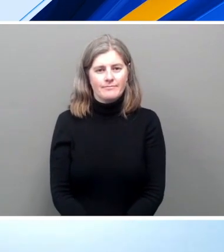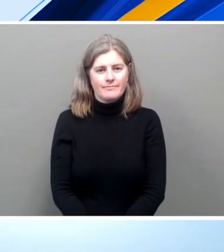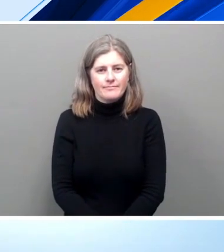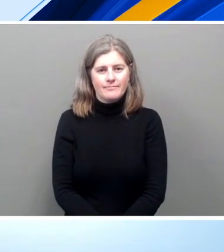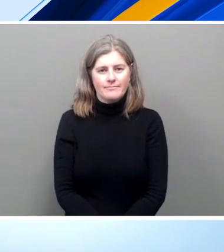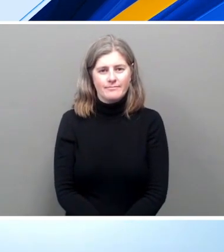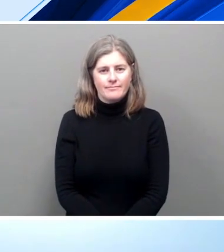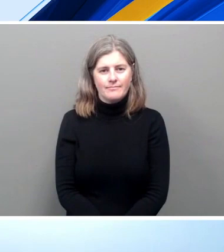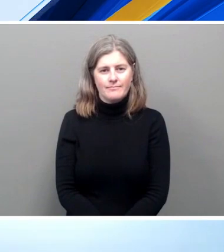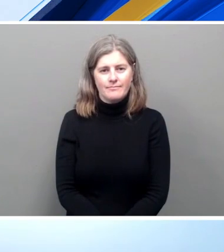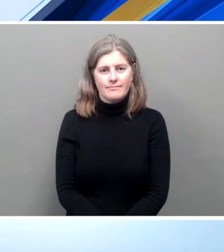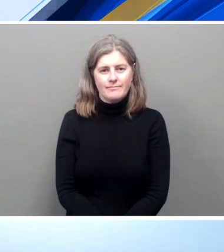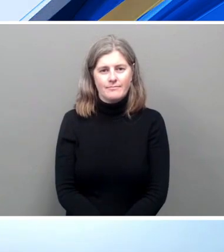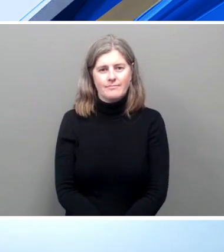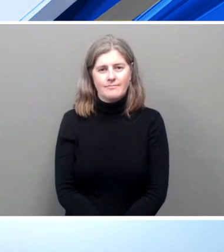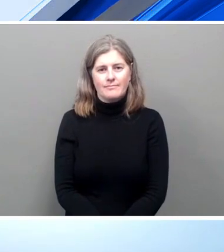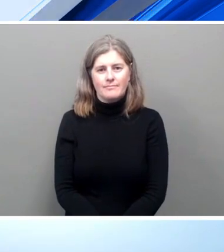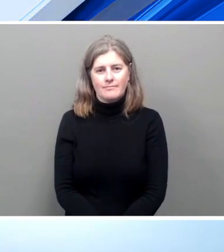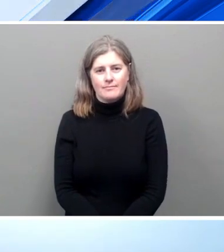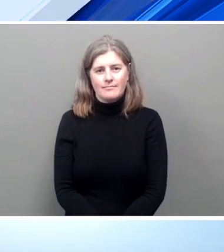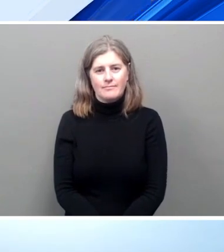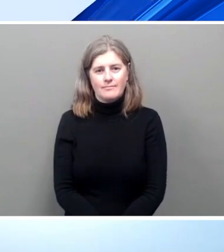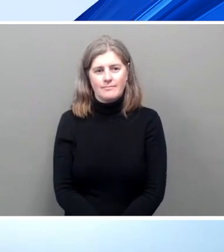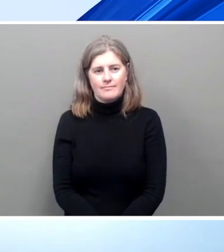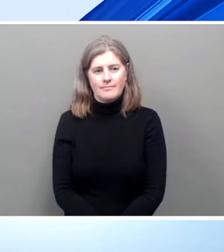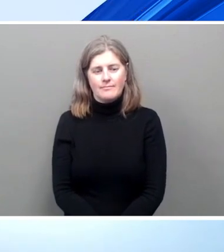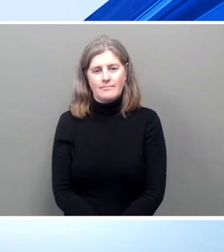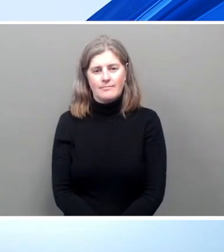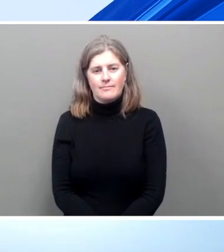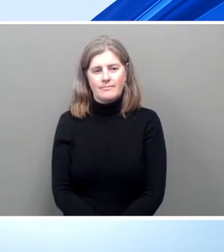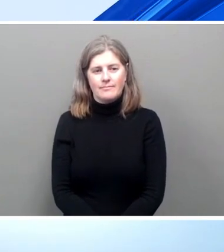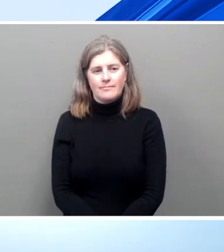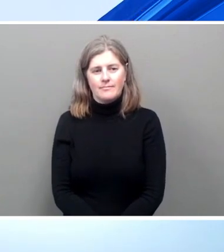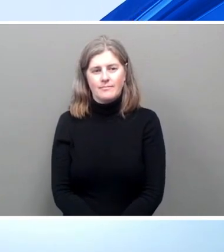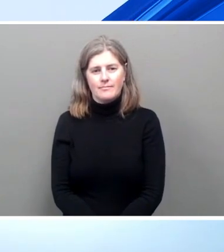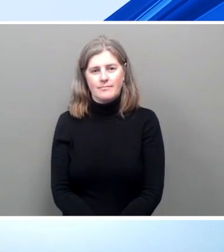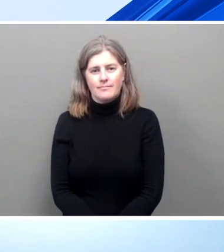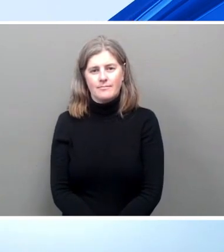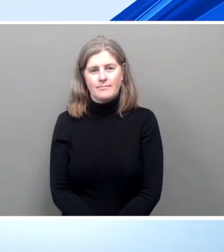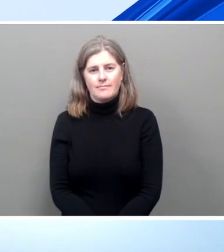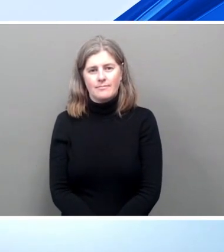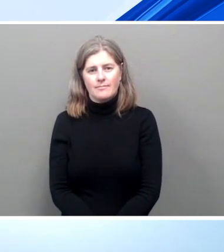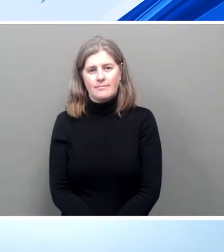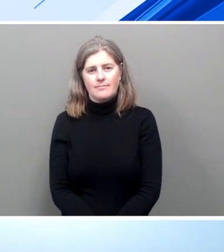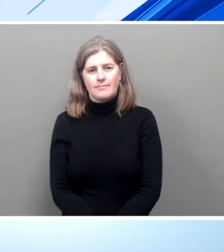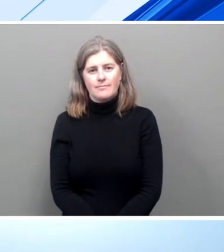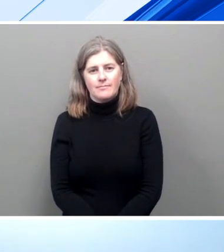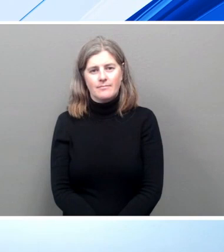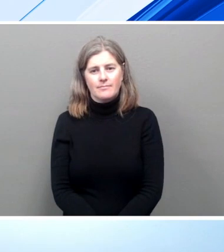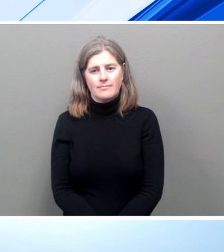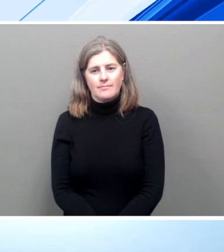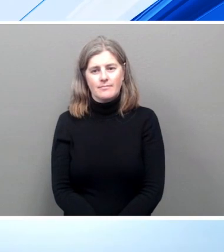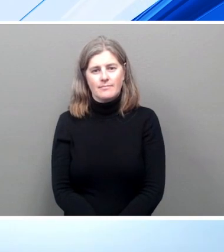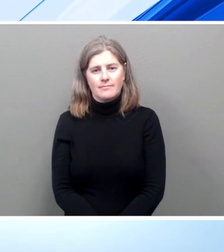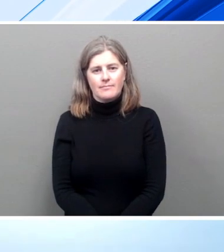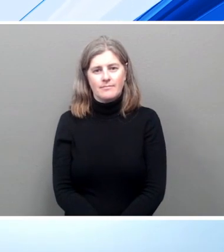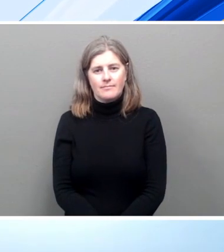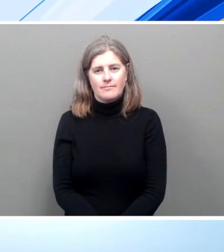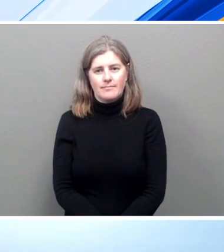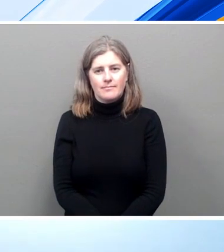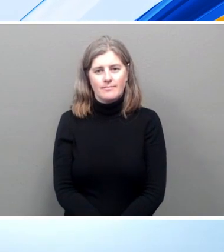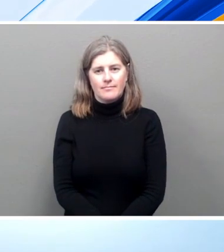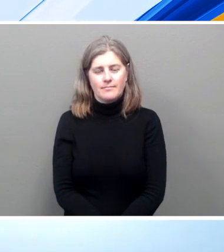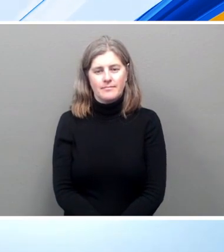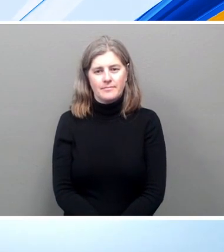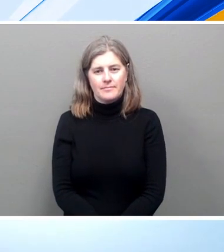persona en su familia fueron en cuarentena, pero esta persona está en aislamiento. Entonces,